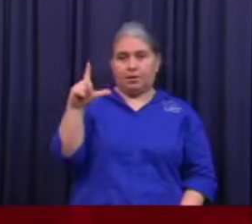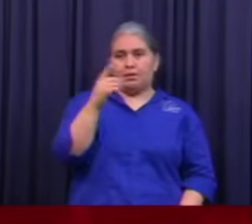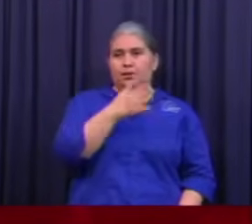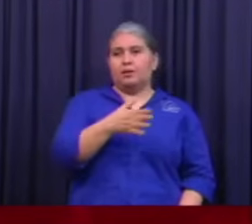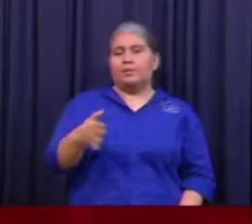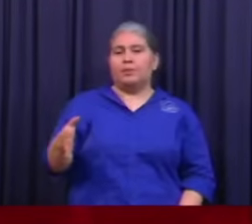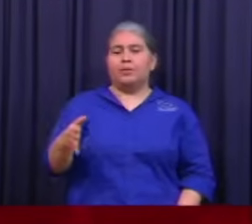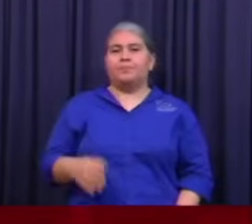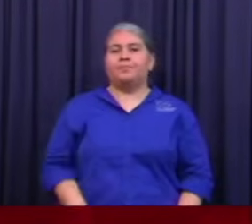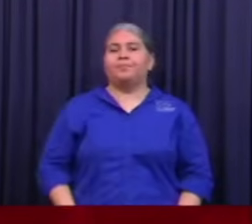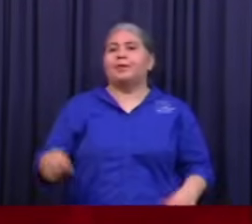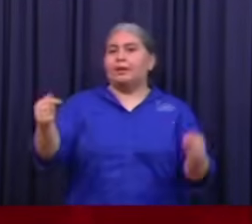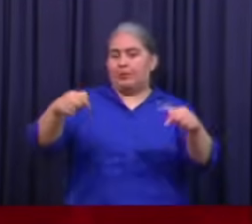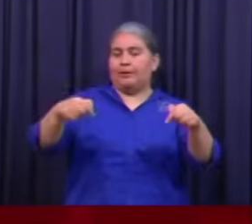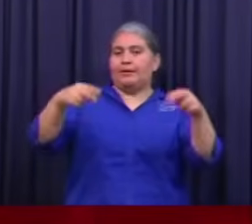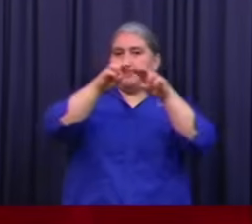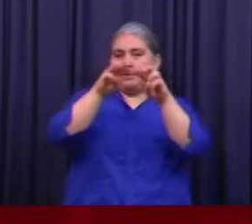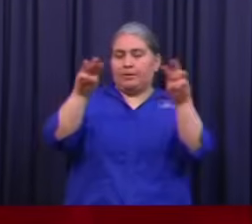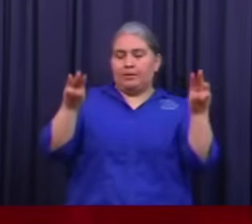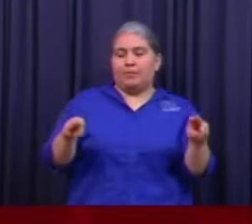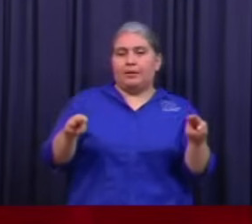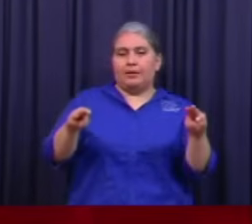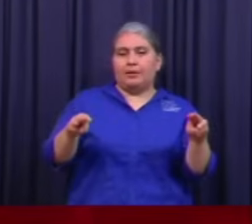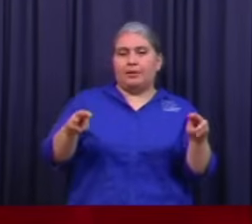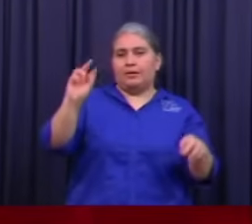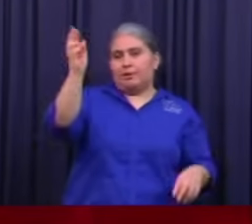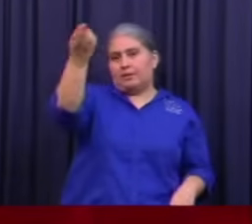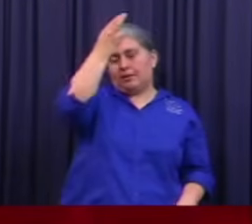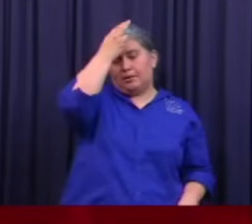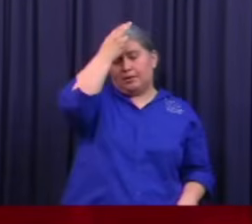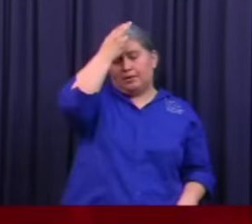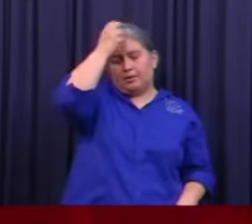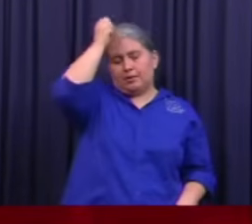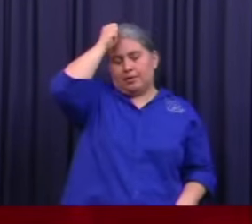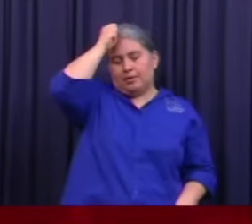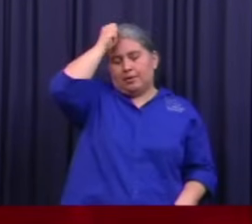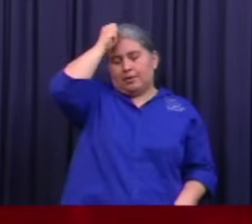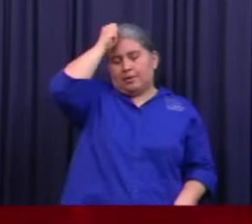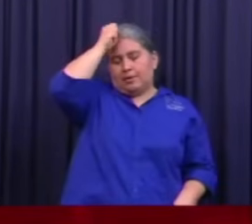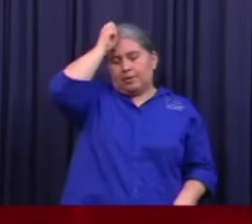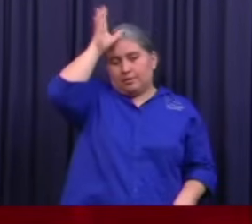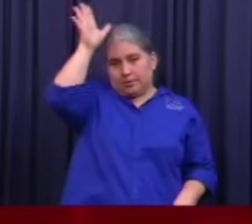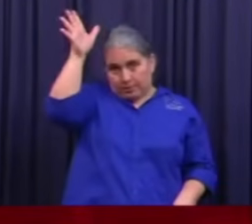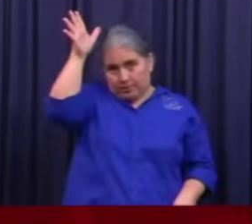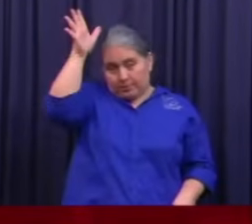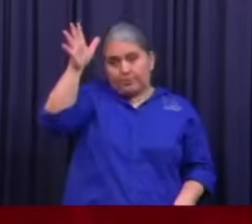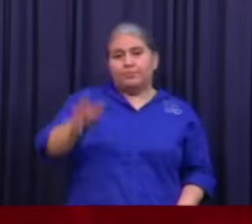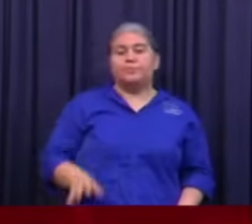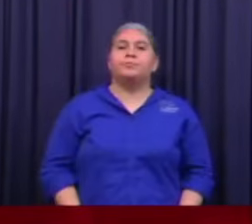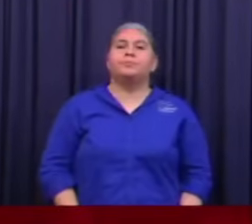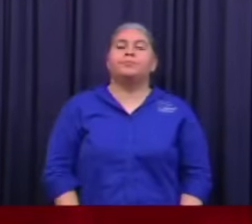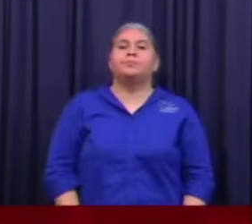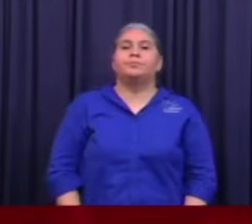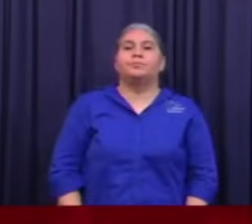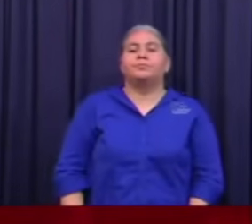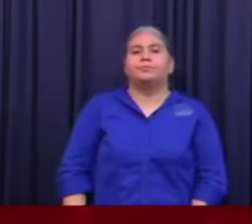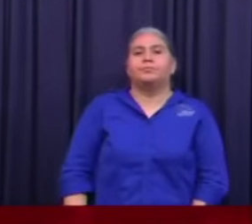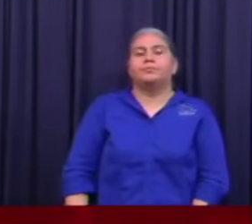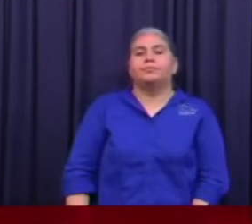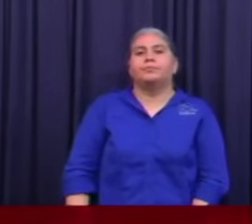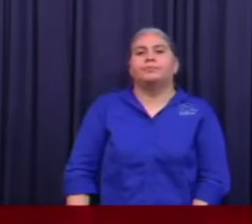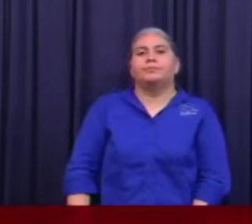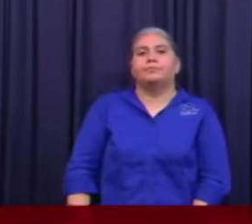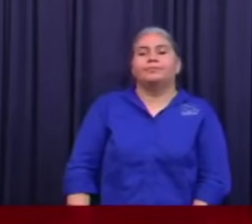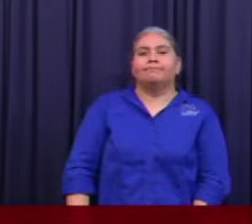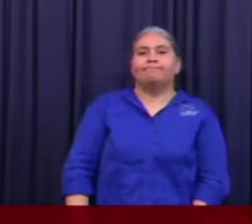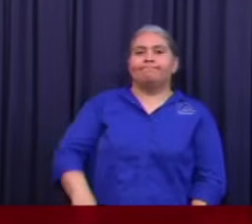Salomón usted se recordará y si no se recuerda yo se lo recuerdo no hay problema eh dijimos